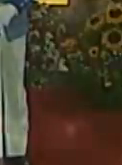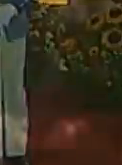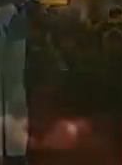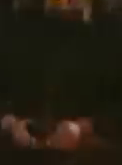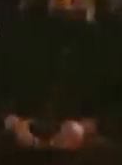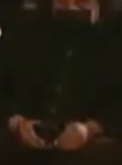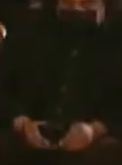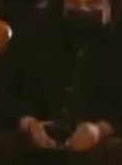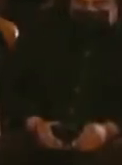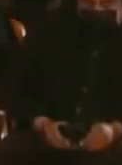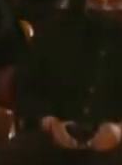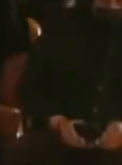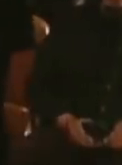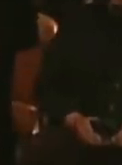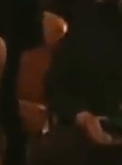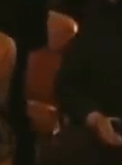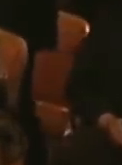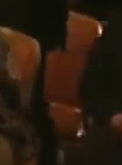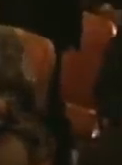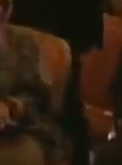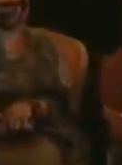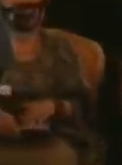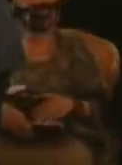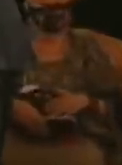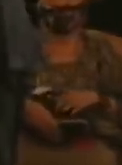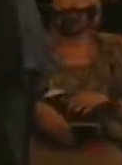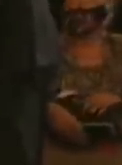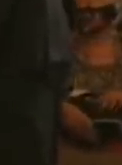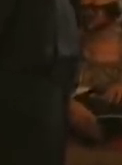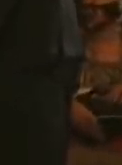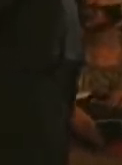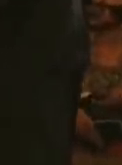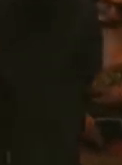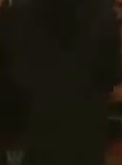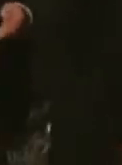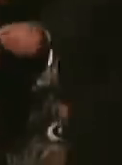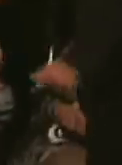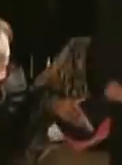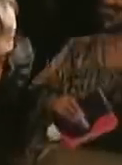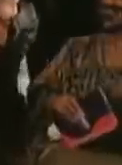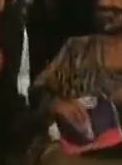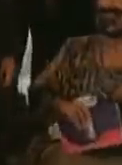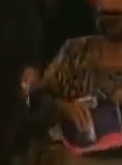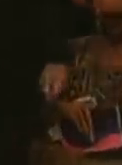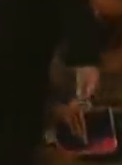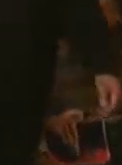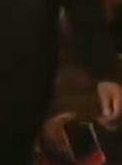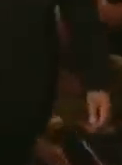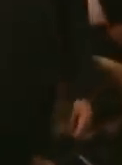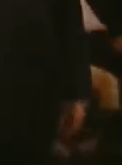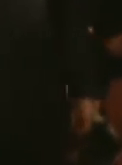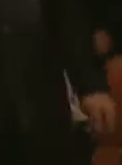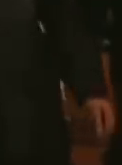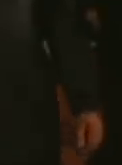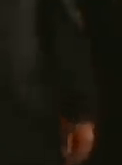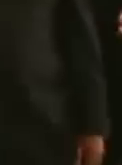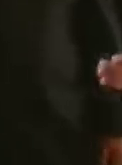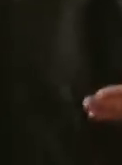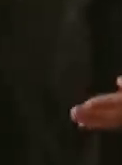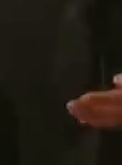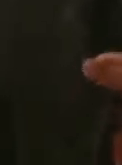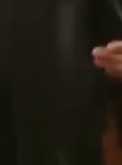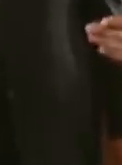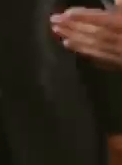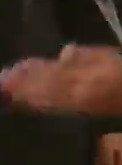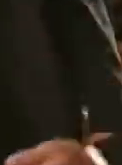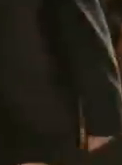la reflexión, presidente, al pensamiento crítico, a la construcción de un mundo más humano.